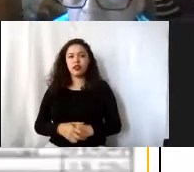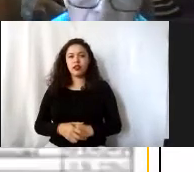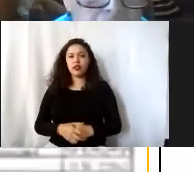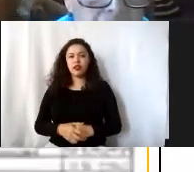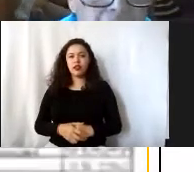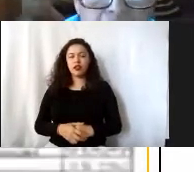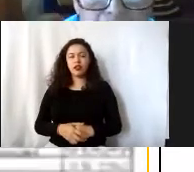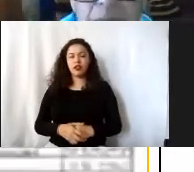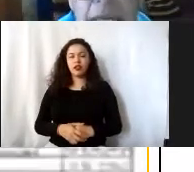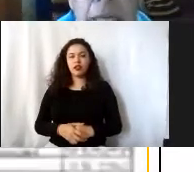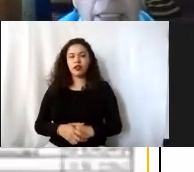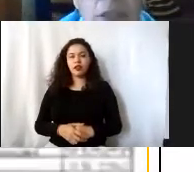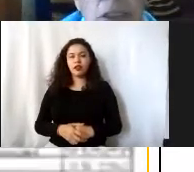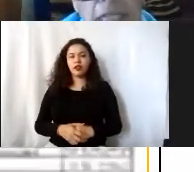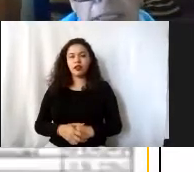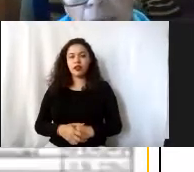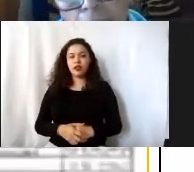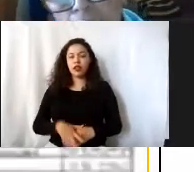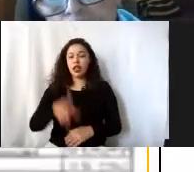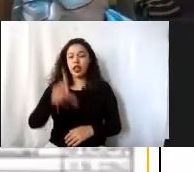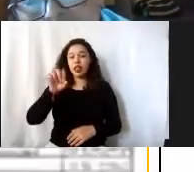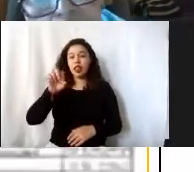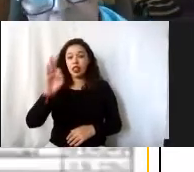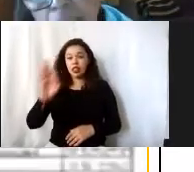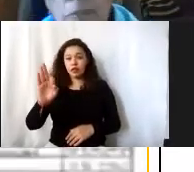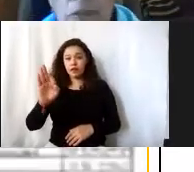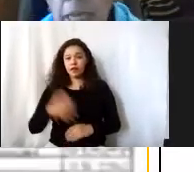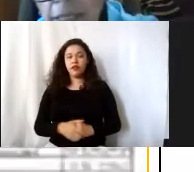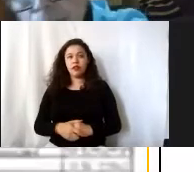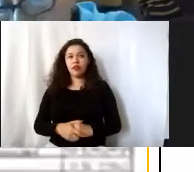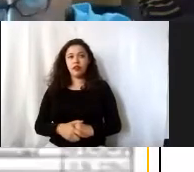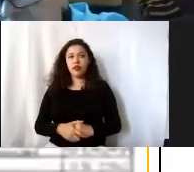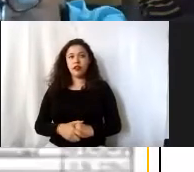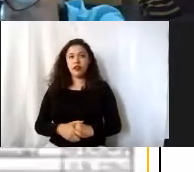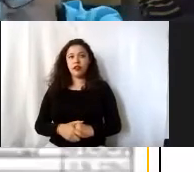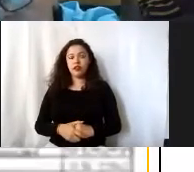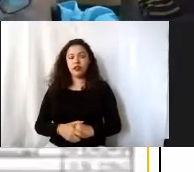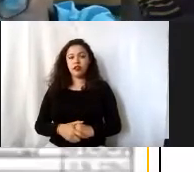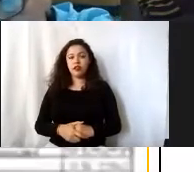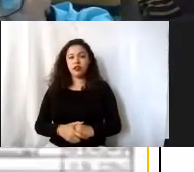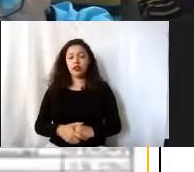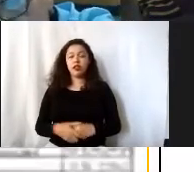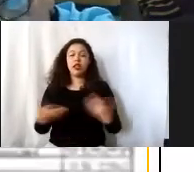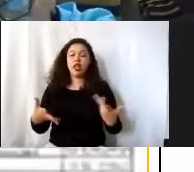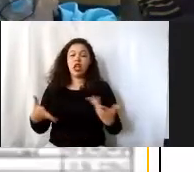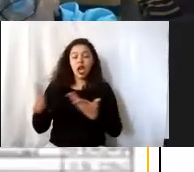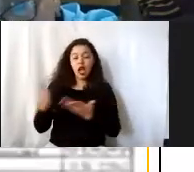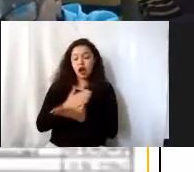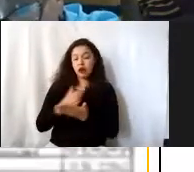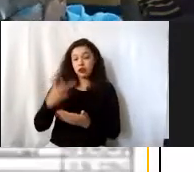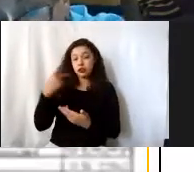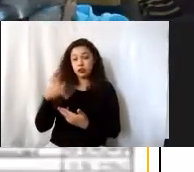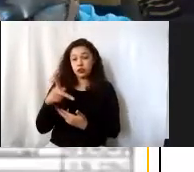Se deriva del DIF. Y entonces tenemos que, además de su esencia, que serían